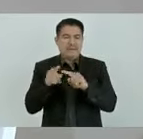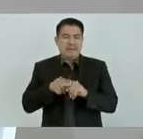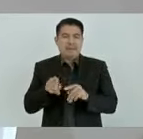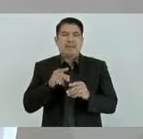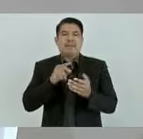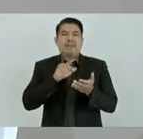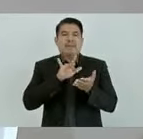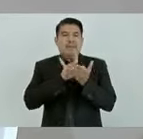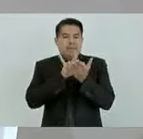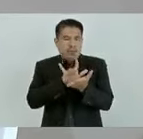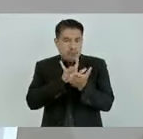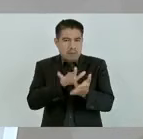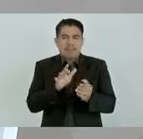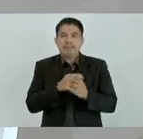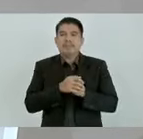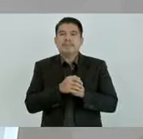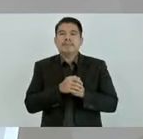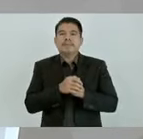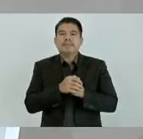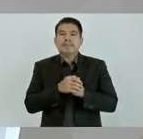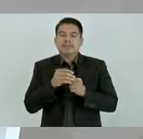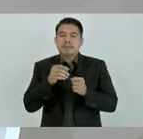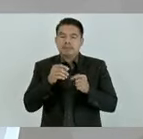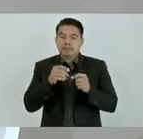censo, hay